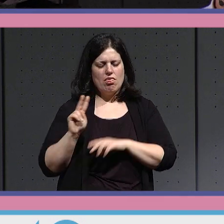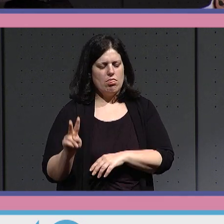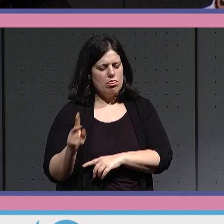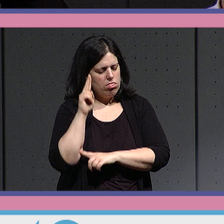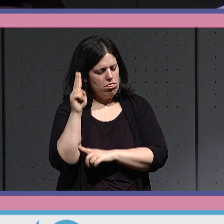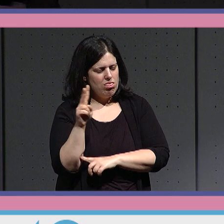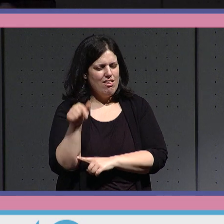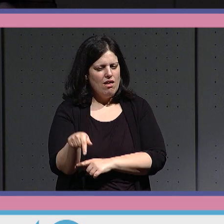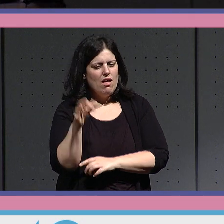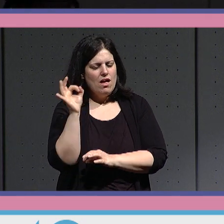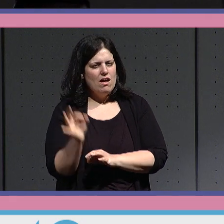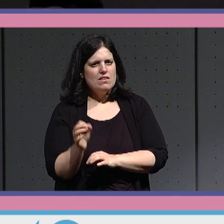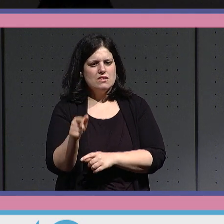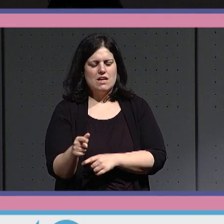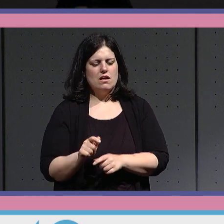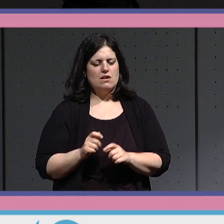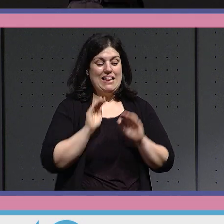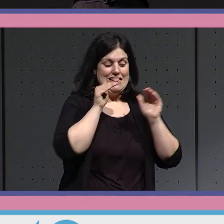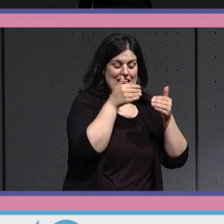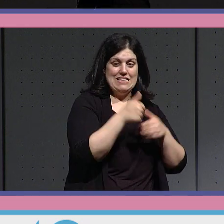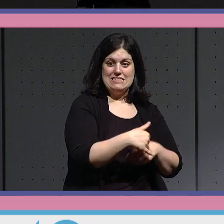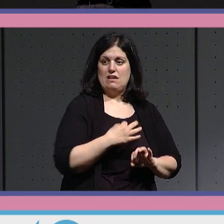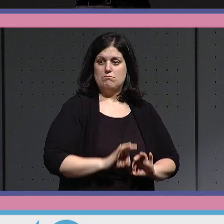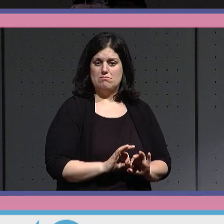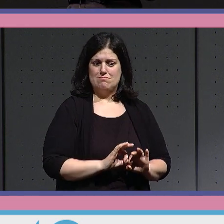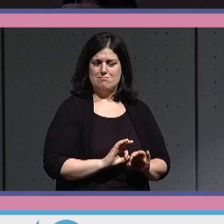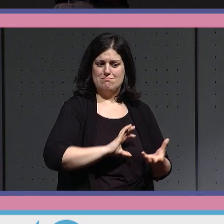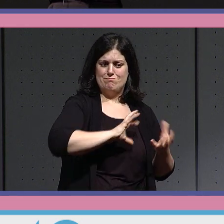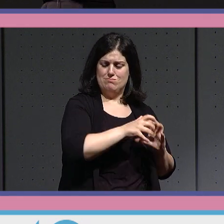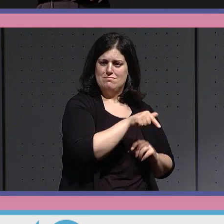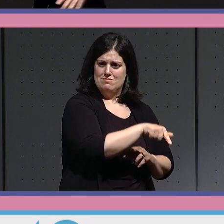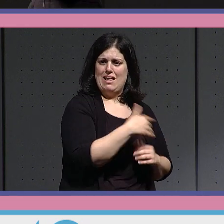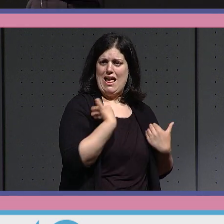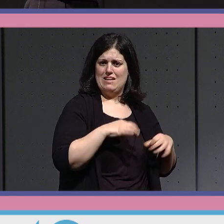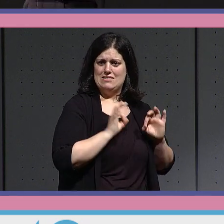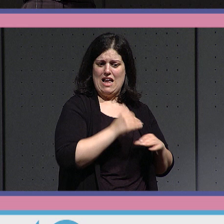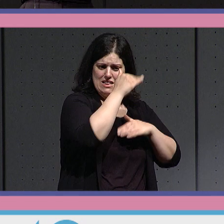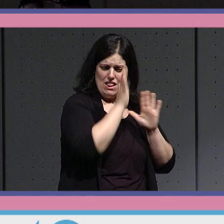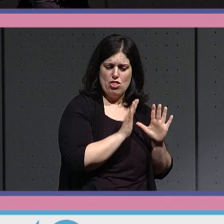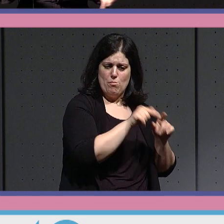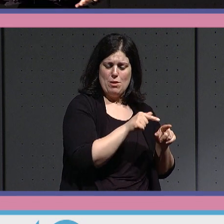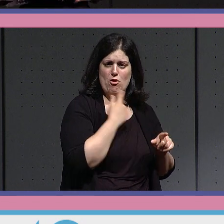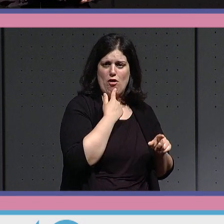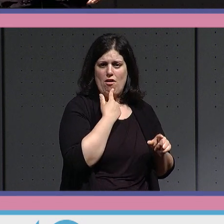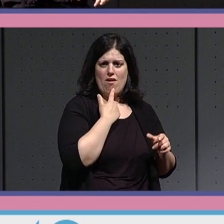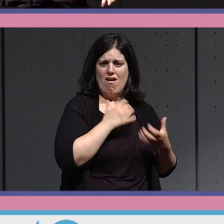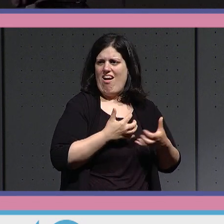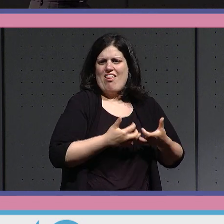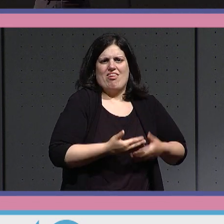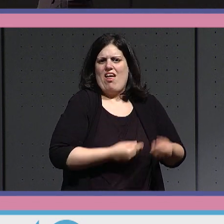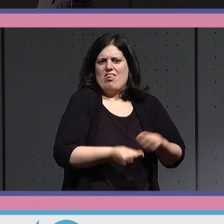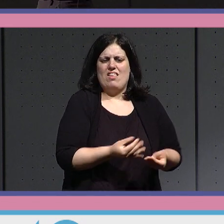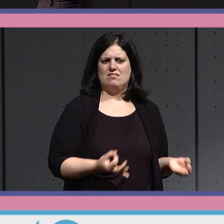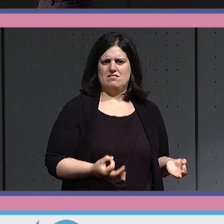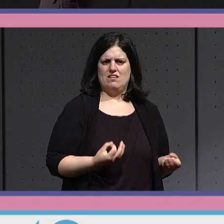TEA muchas veces ya están alteradas o ya pueden estar tocadas, como todo lo que son las funciones ejecutivas. Con lo